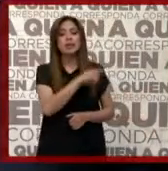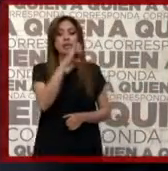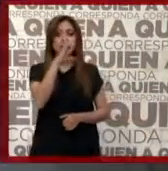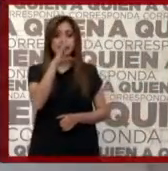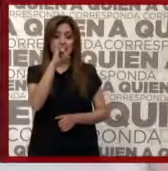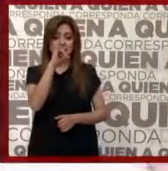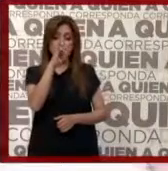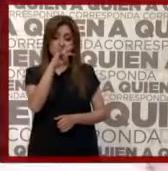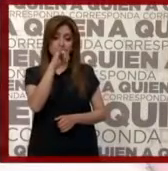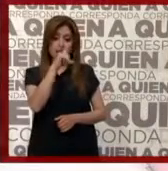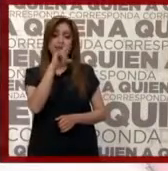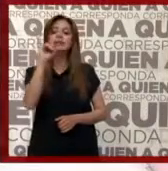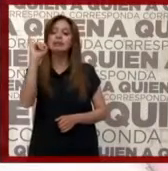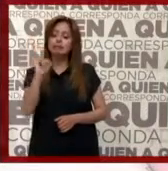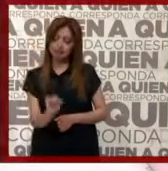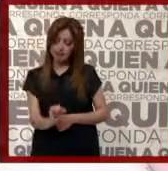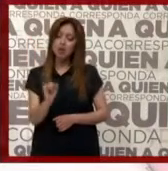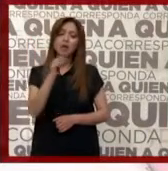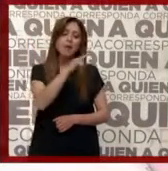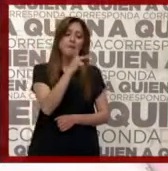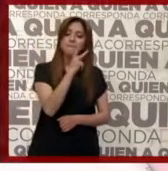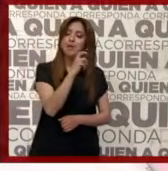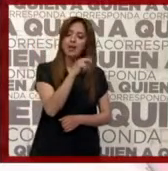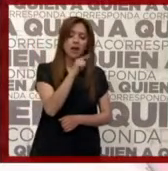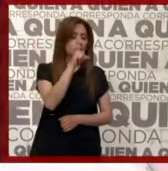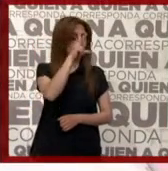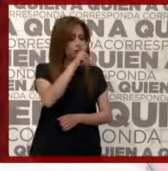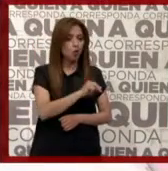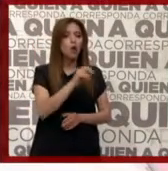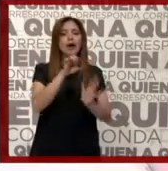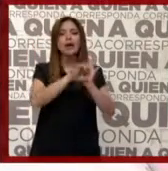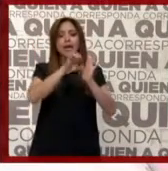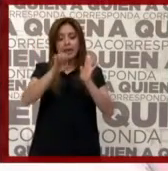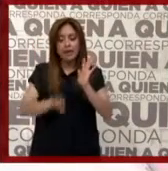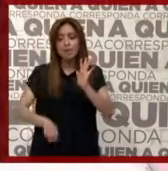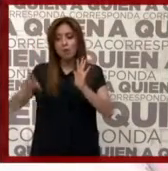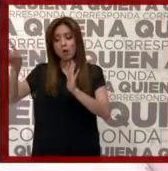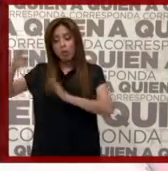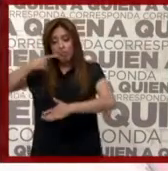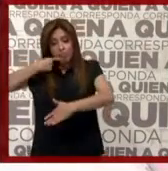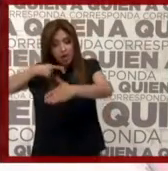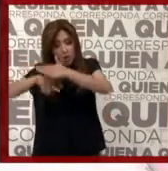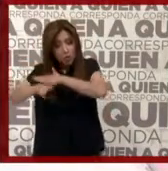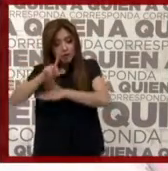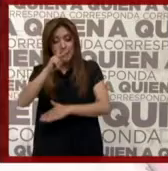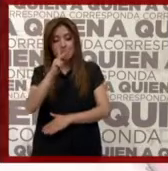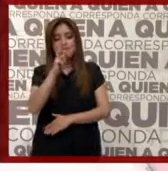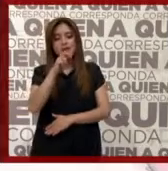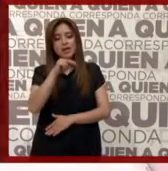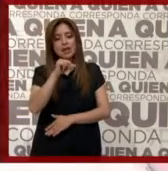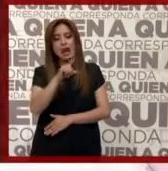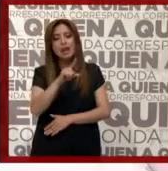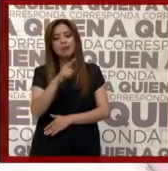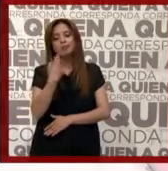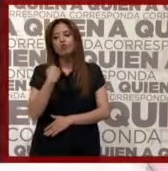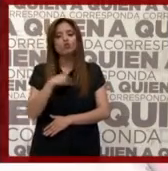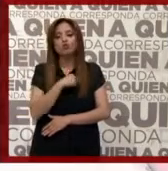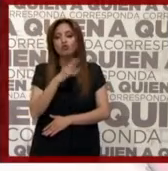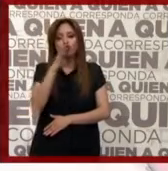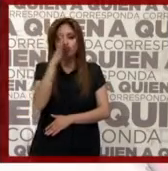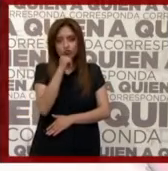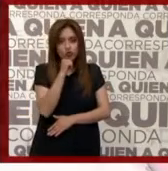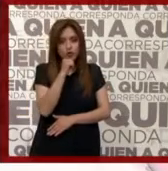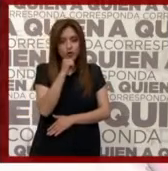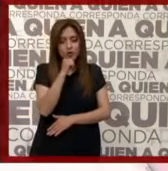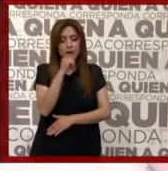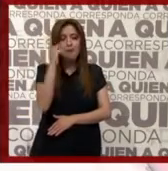o sea si nos enteramos de que hay una denuncia penal en curso decimos que no tenemos la competencia si no